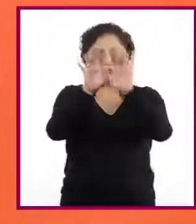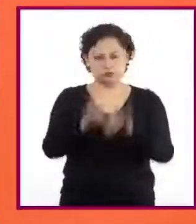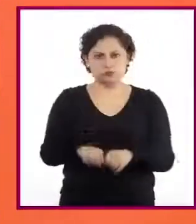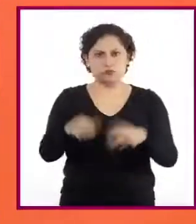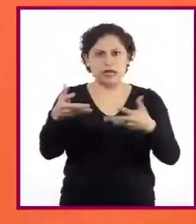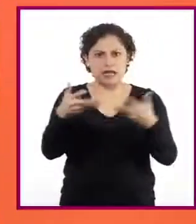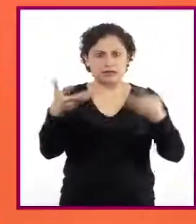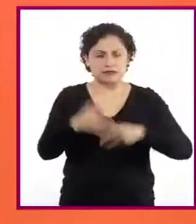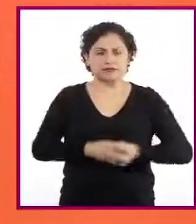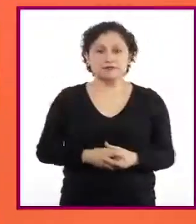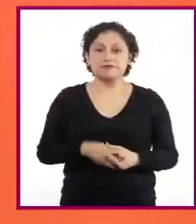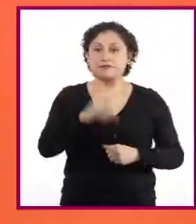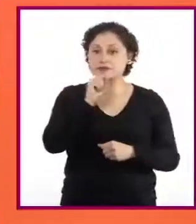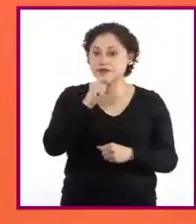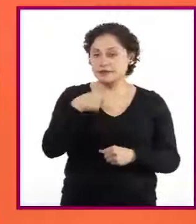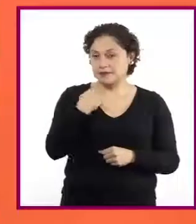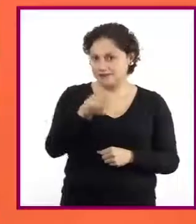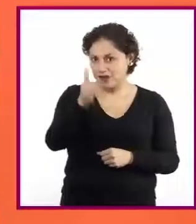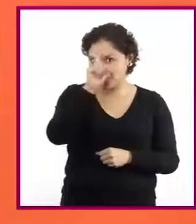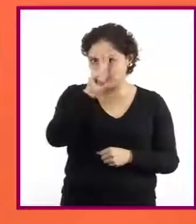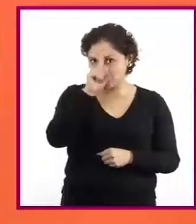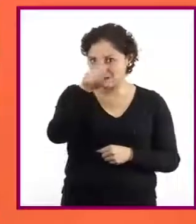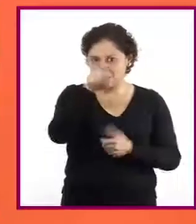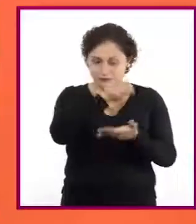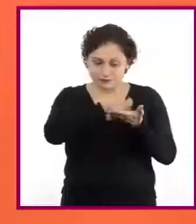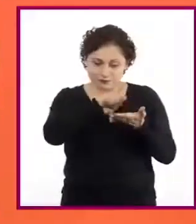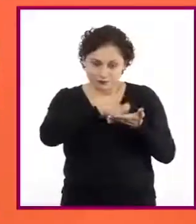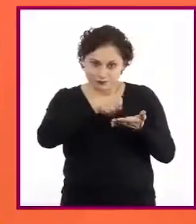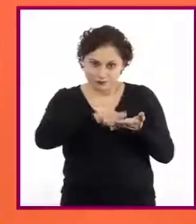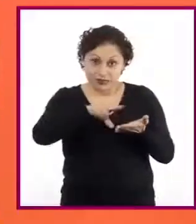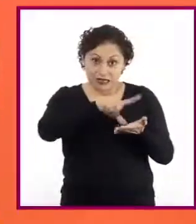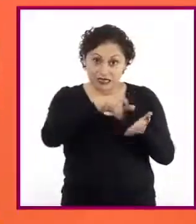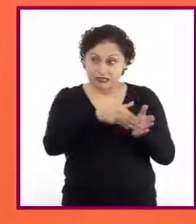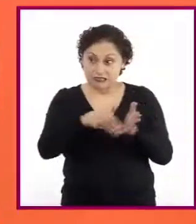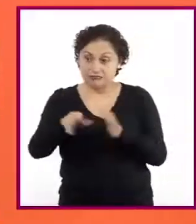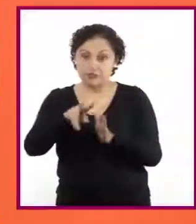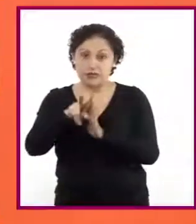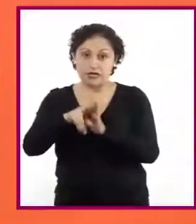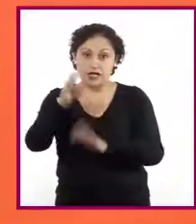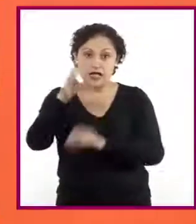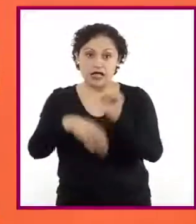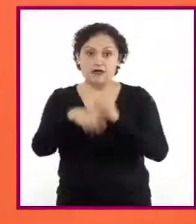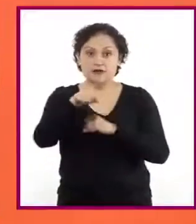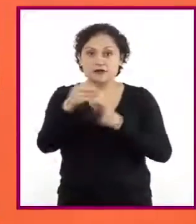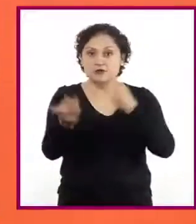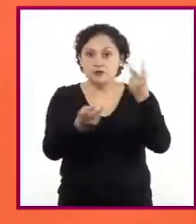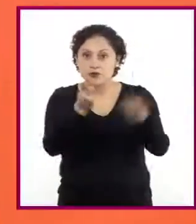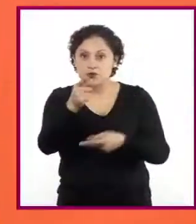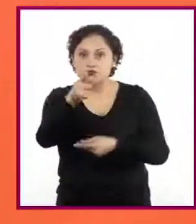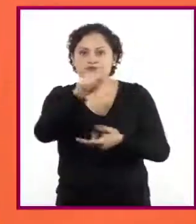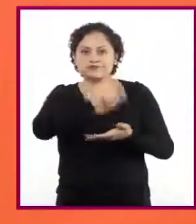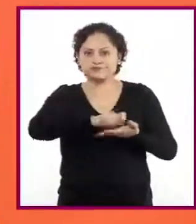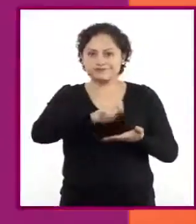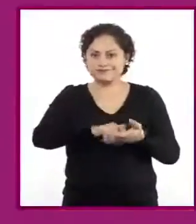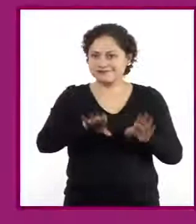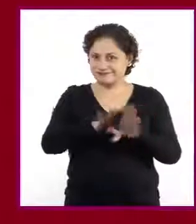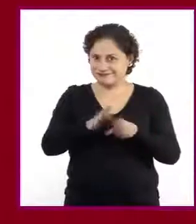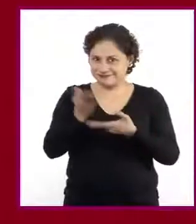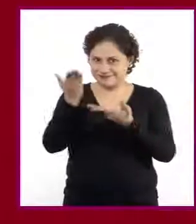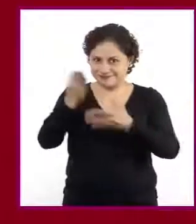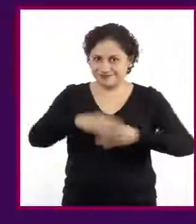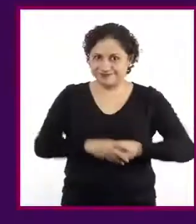También recomendamos hacer apuntes para que puedan realizar los ejercicios que plantearemos al final. Vamos a verlo.